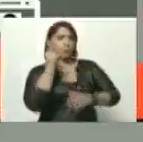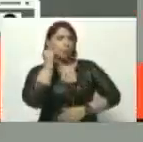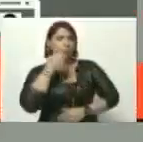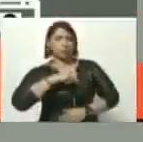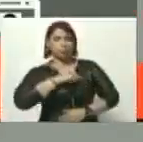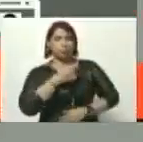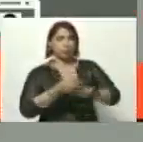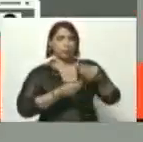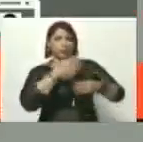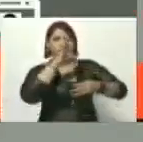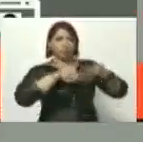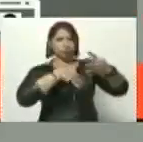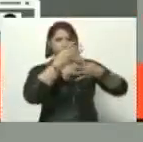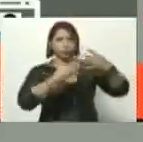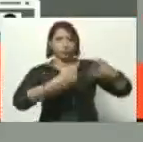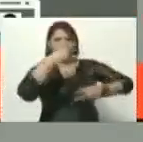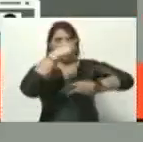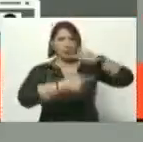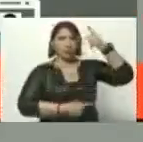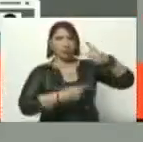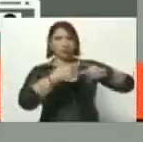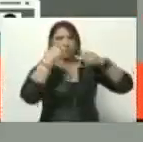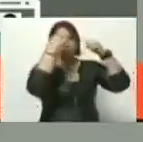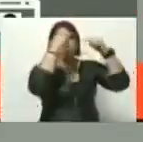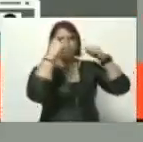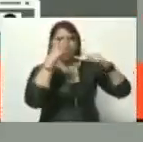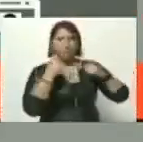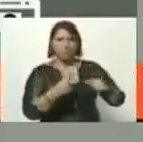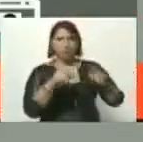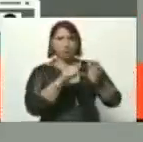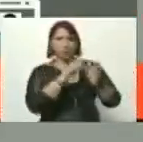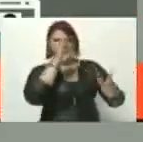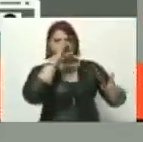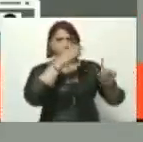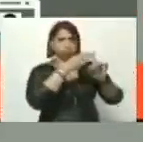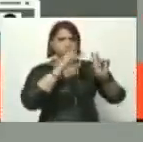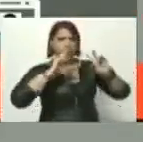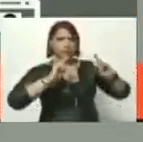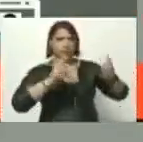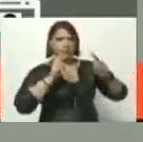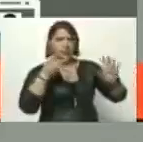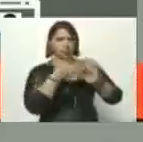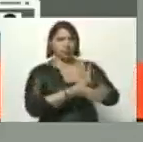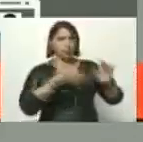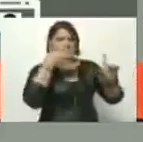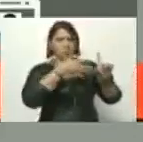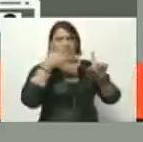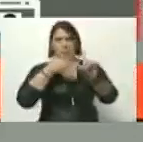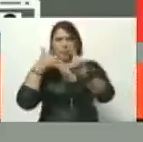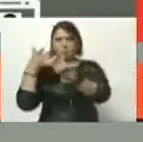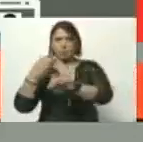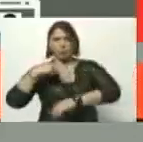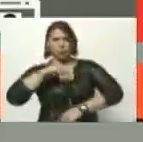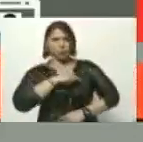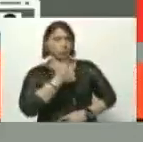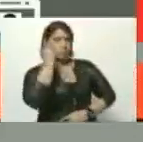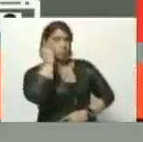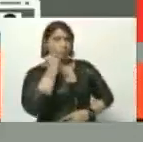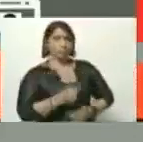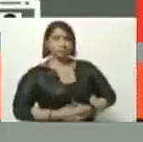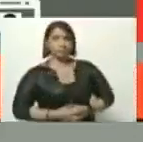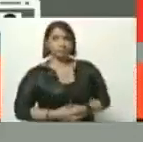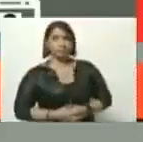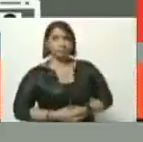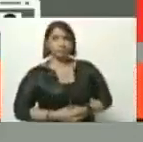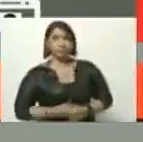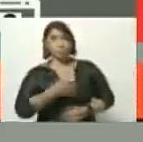una planificación, presidente, donde vamos a abordar el tema de la formación en nuestras mujeres, sobre todo en